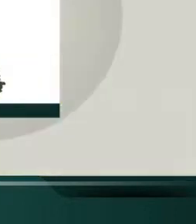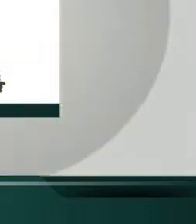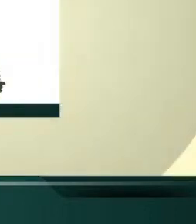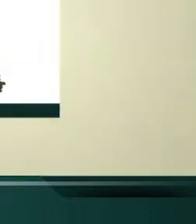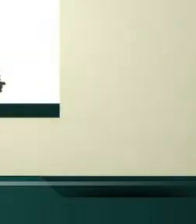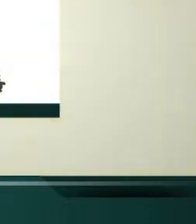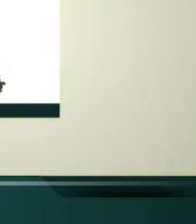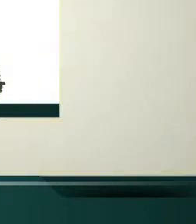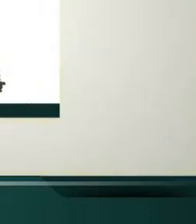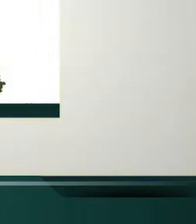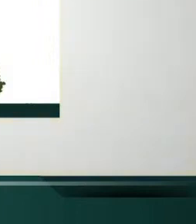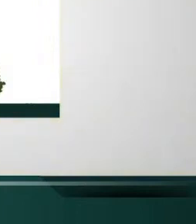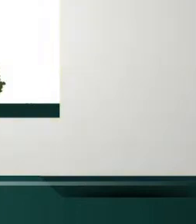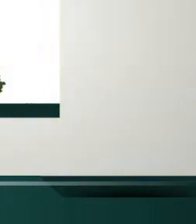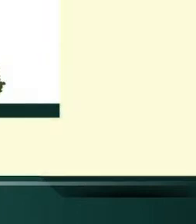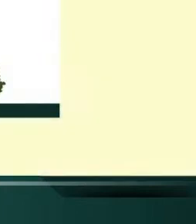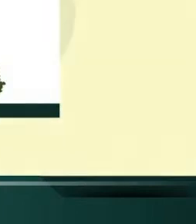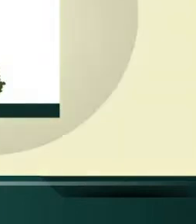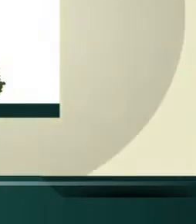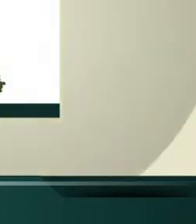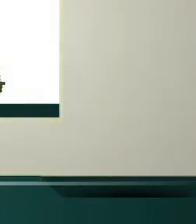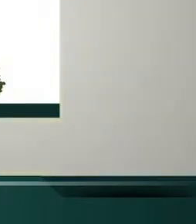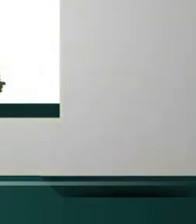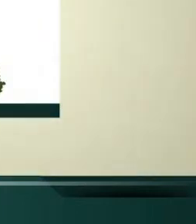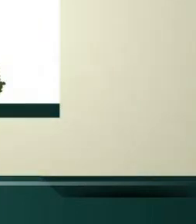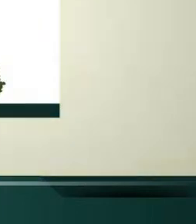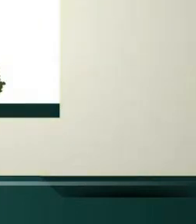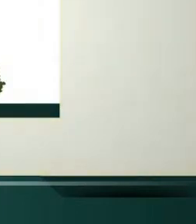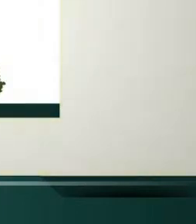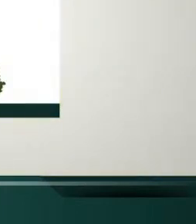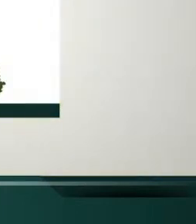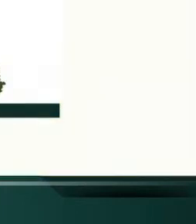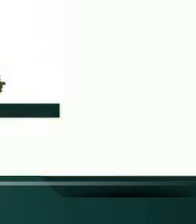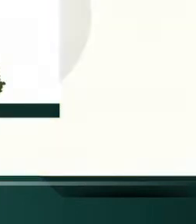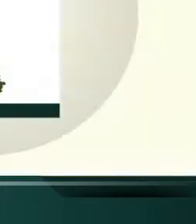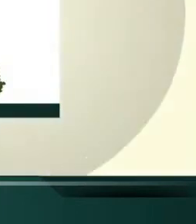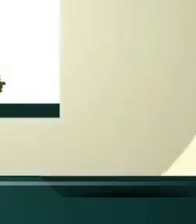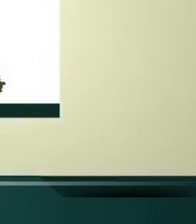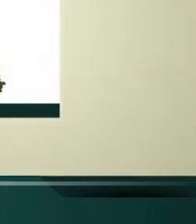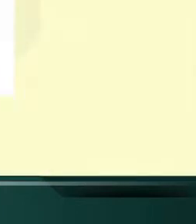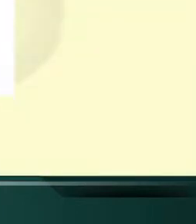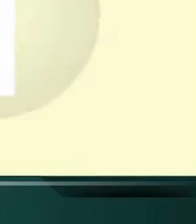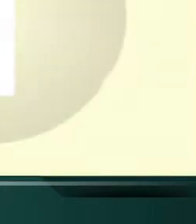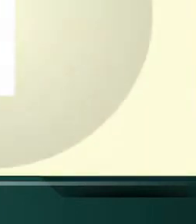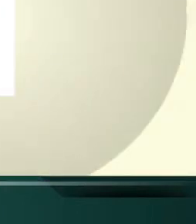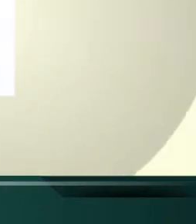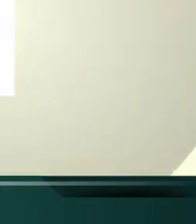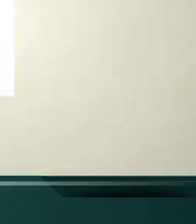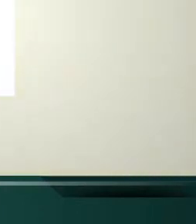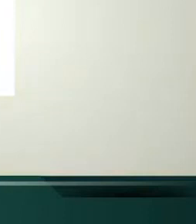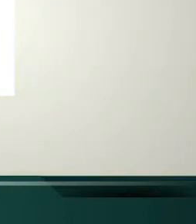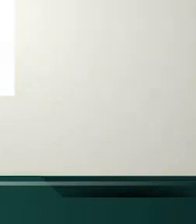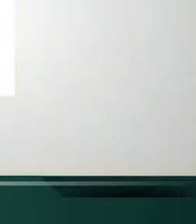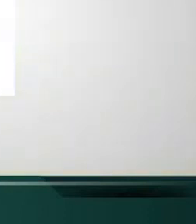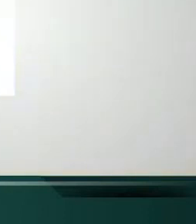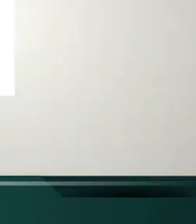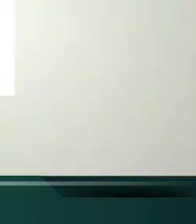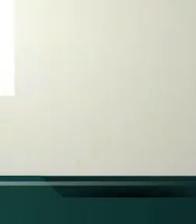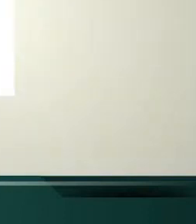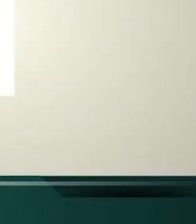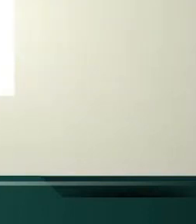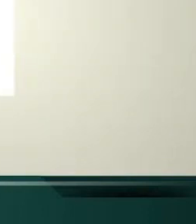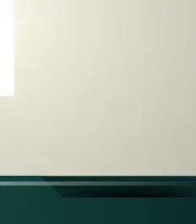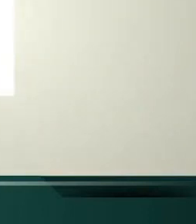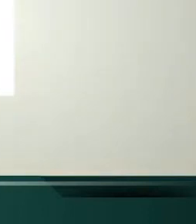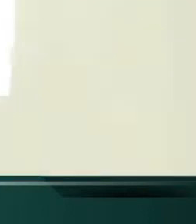terminado. Solo falta presionar la casilla siguiente y listo. En la pantalla aparecerá